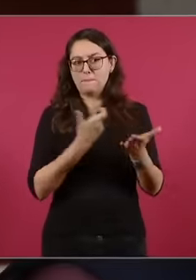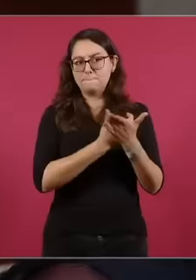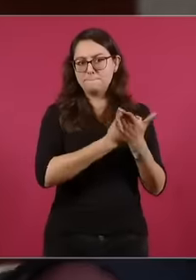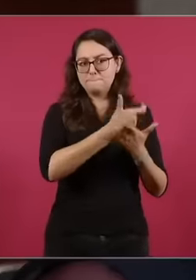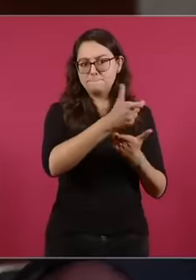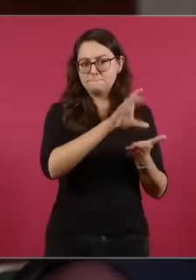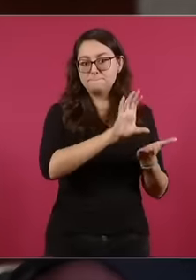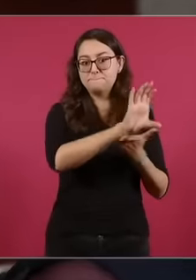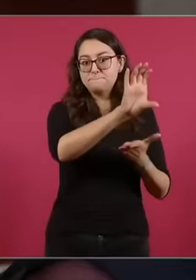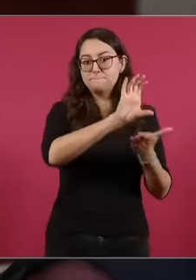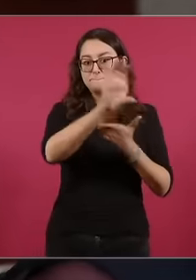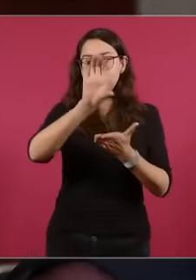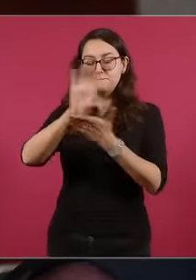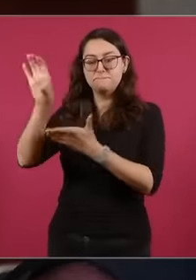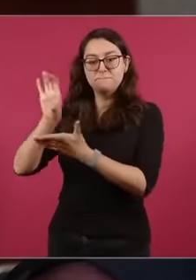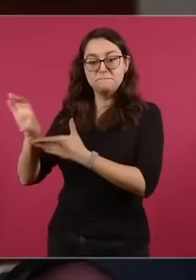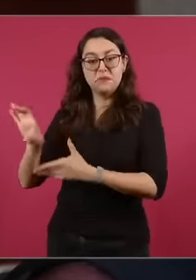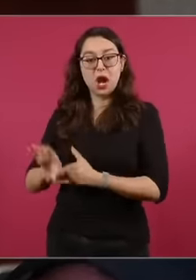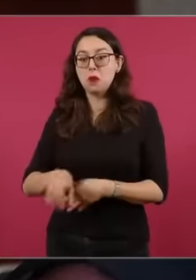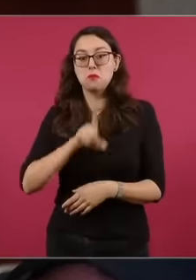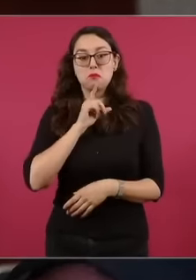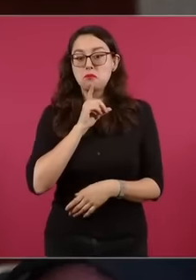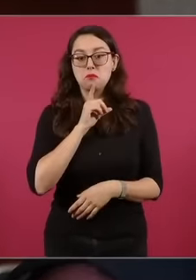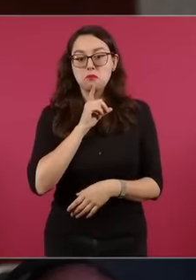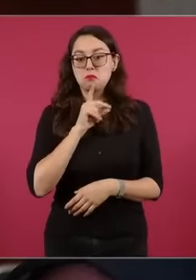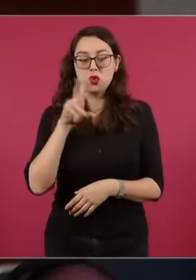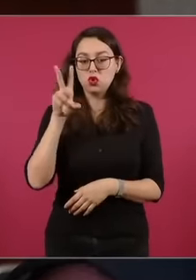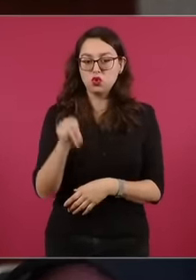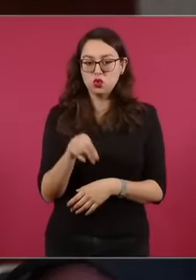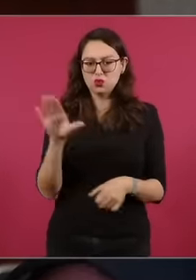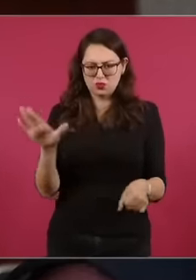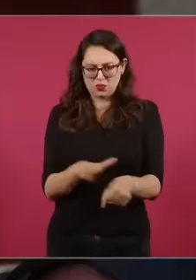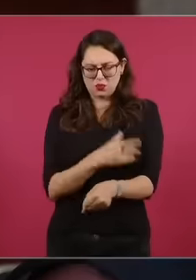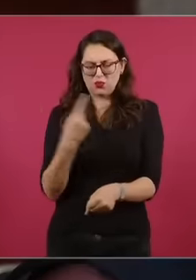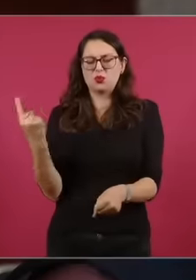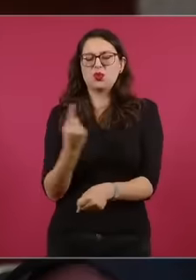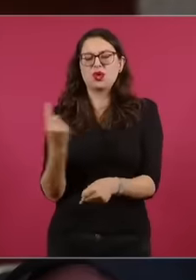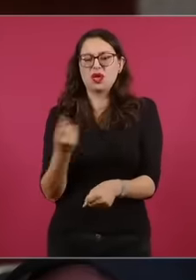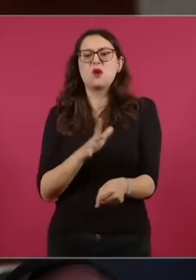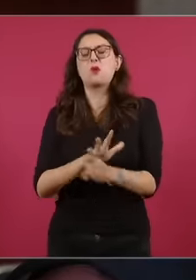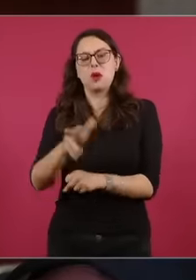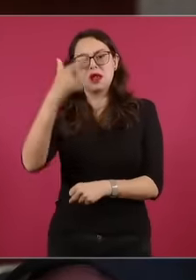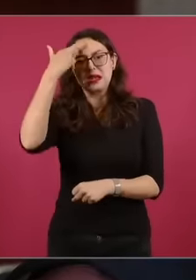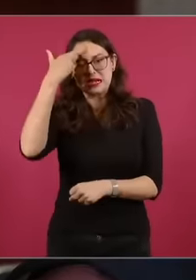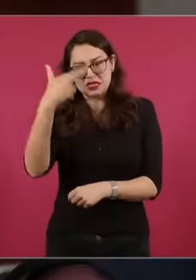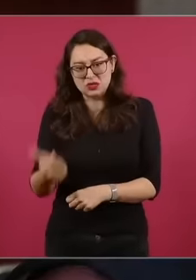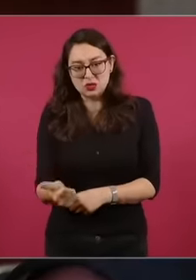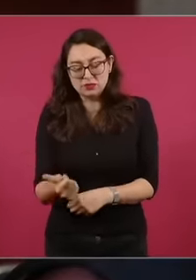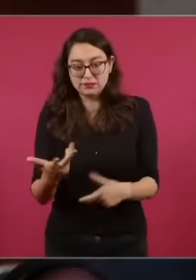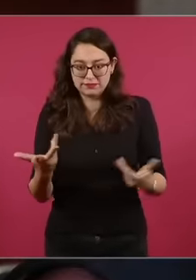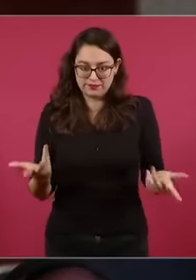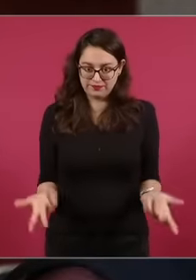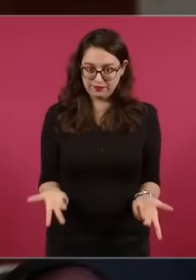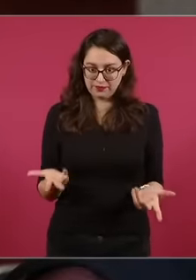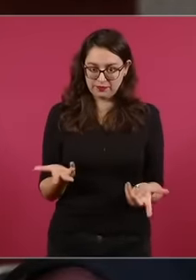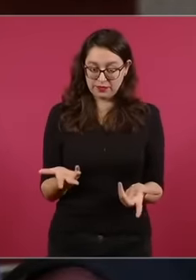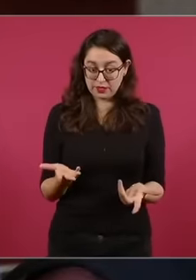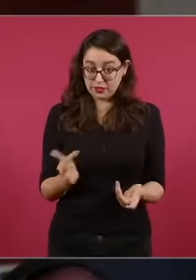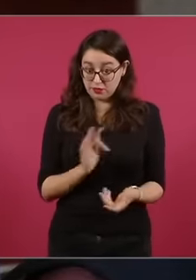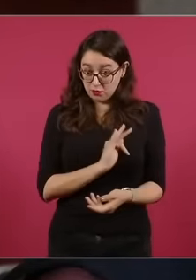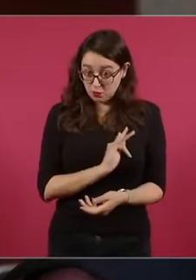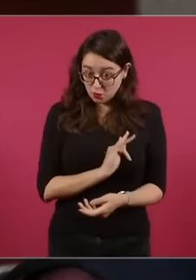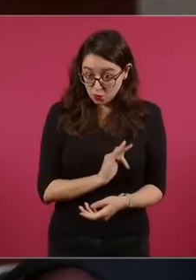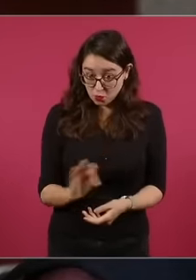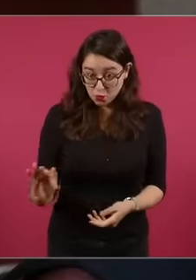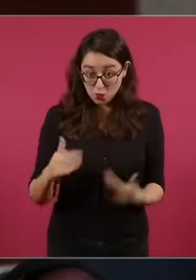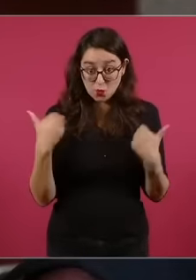en el contrato que hicieron para cuando desaparecieron a Notimex, y si habría una posibilidad. Entiendo que tendría que